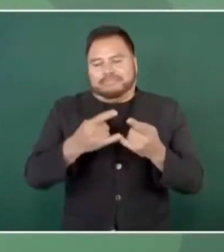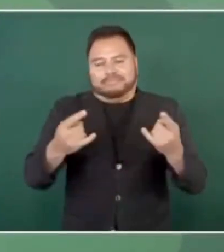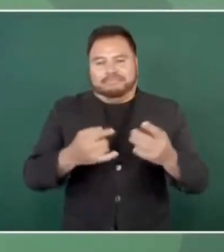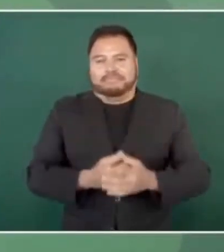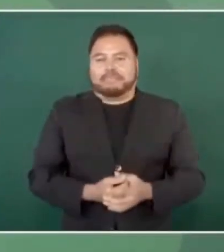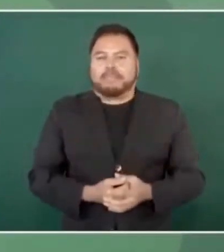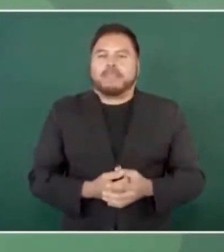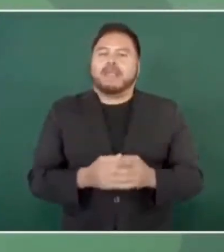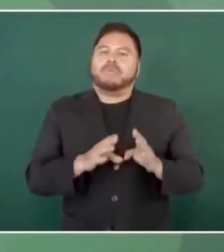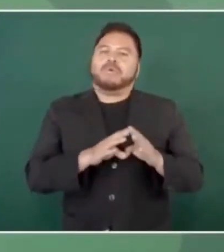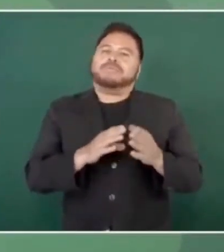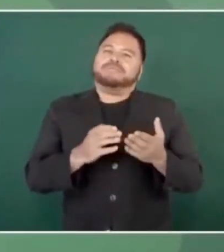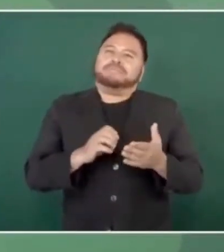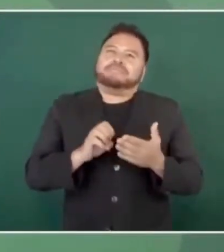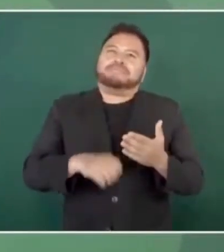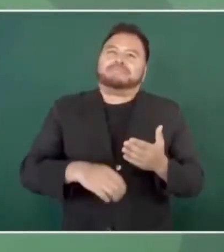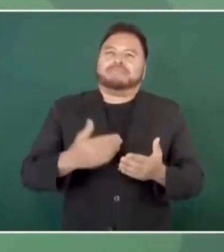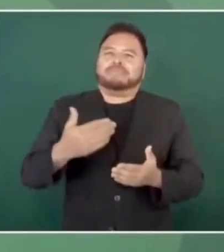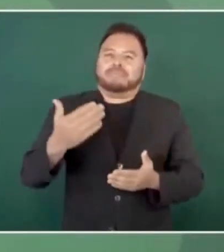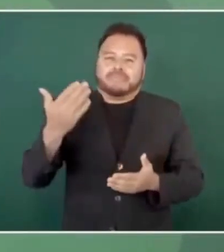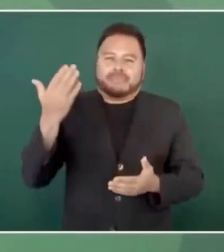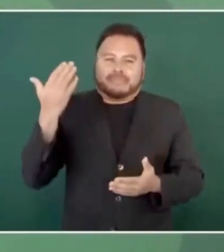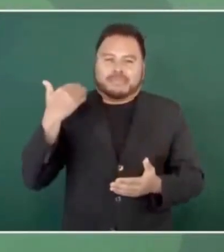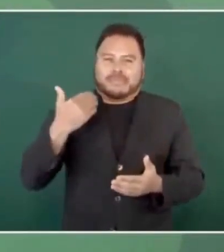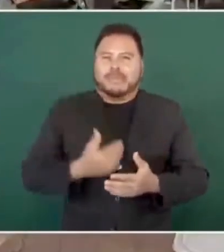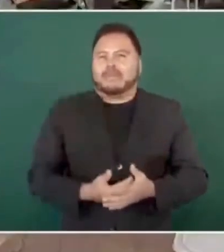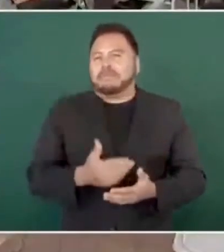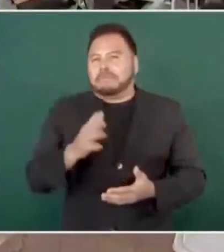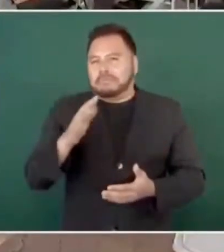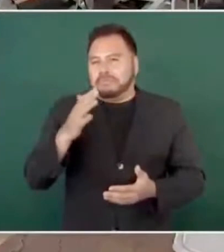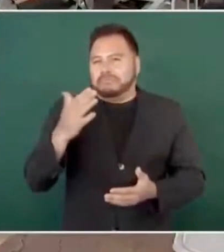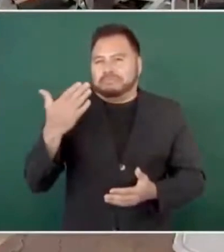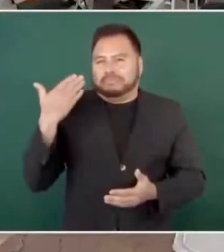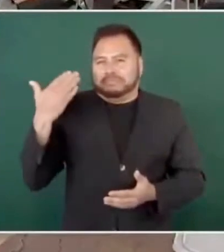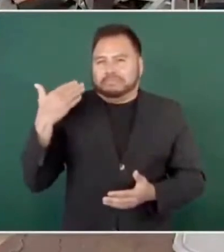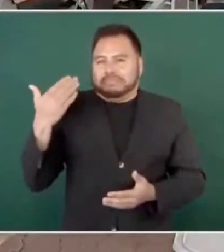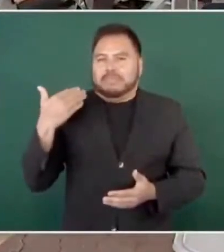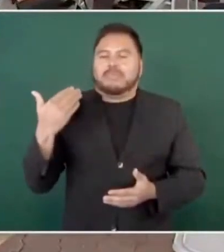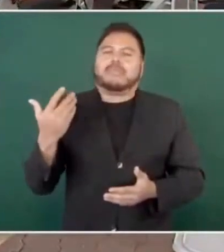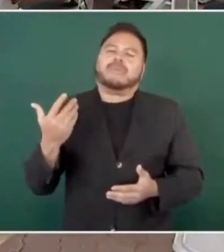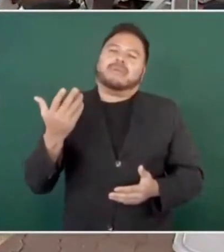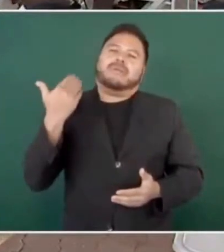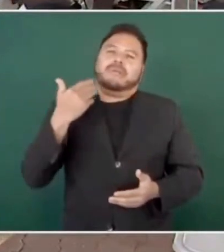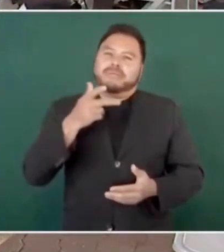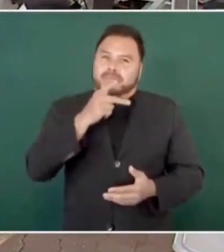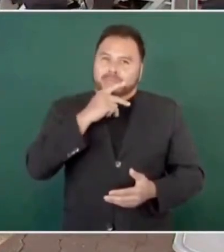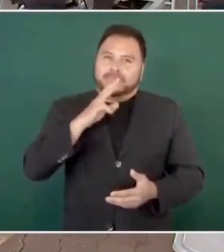de cómo hace relativamente poco fueron unos padres,